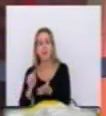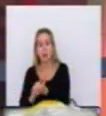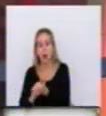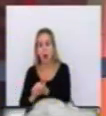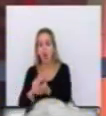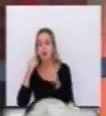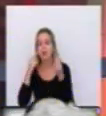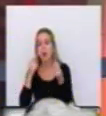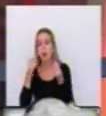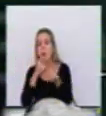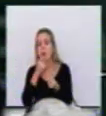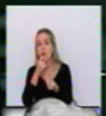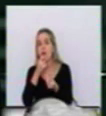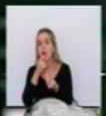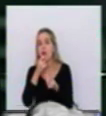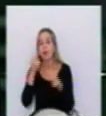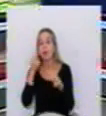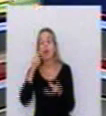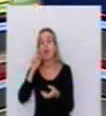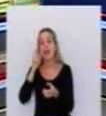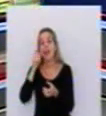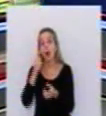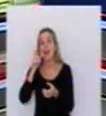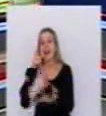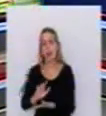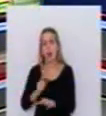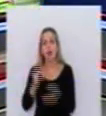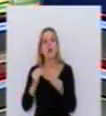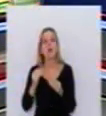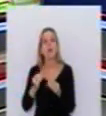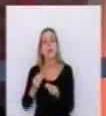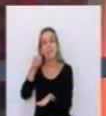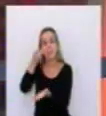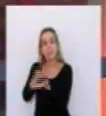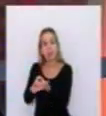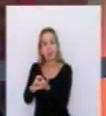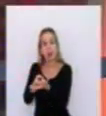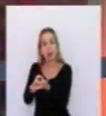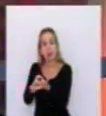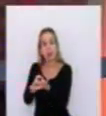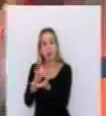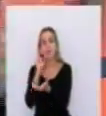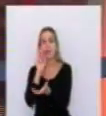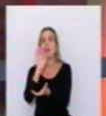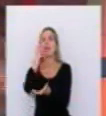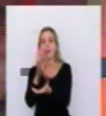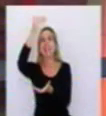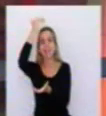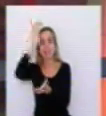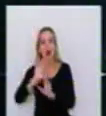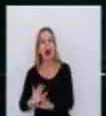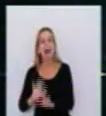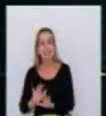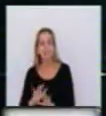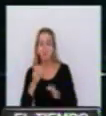y recostado sobre el dorso. Como se dijo desde un primer momento. Tal cual se dijo desde un primer momento cuando Soledad entró, bueno, estaba cerca de